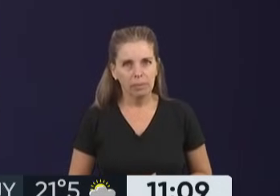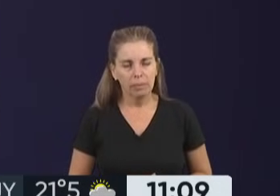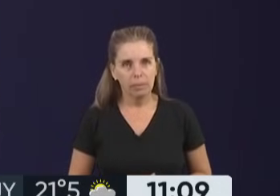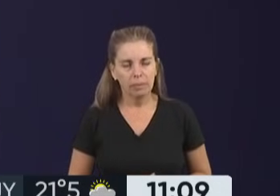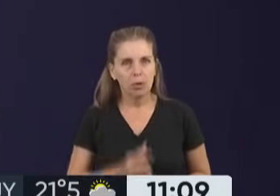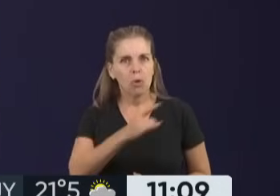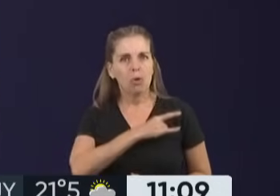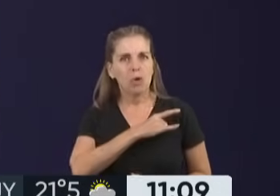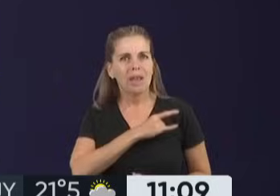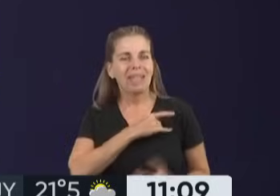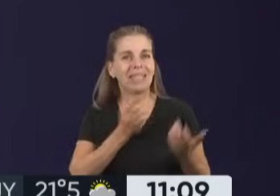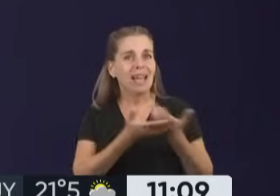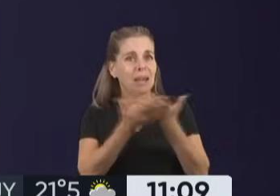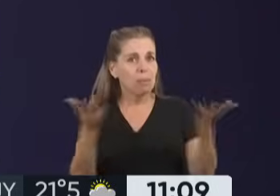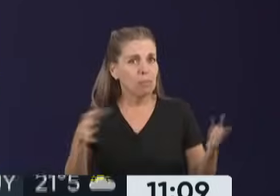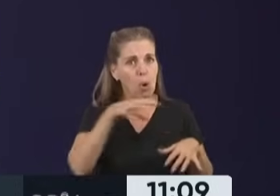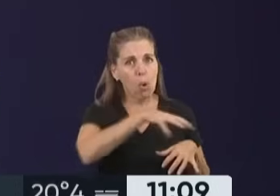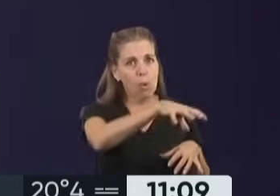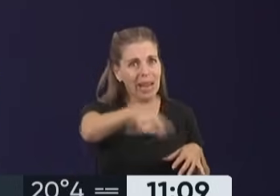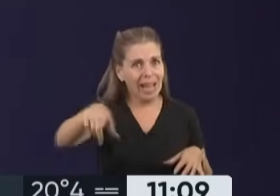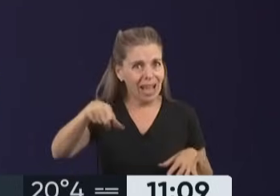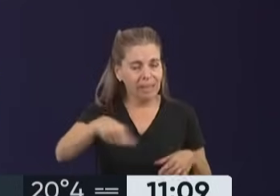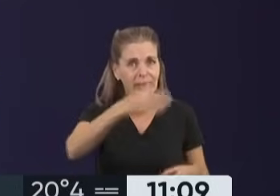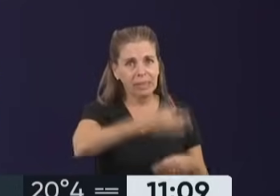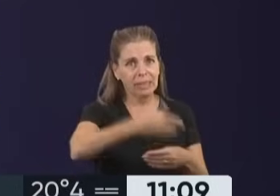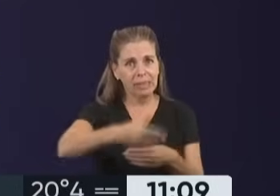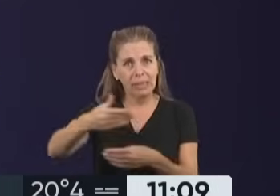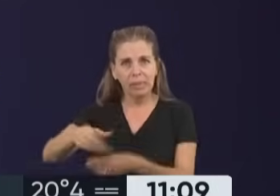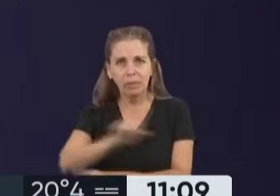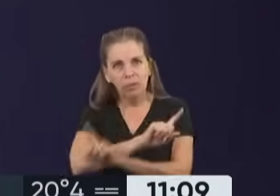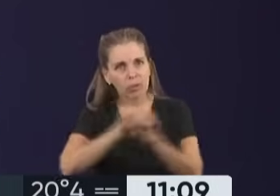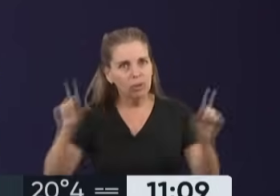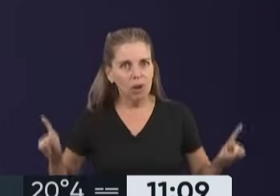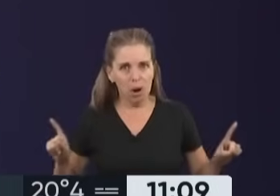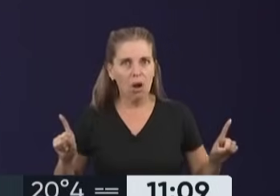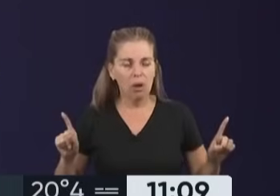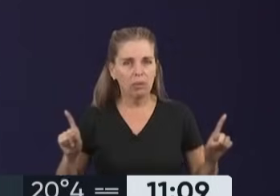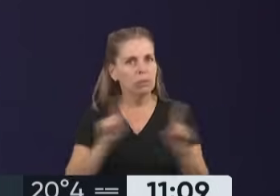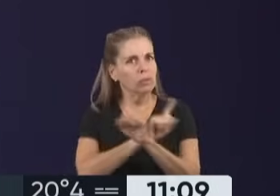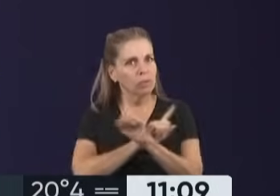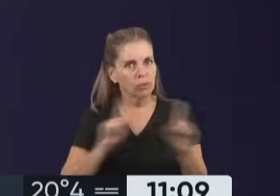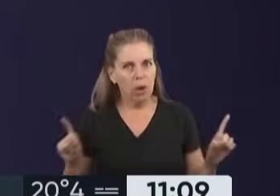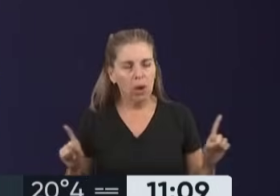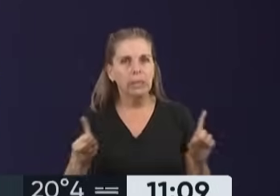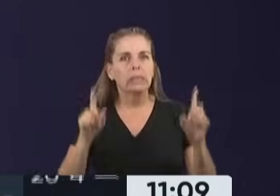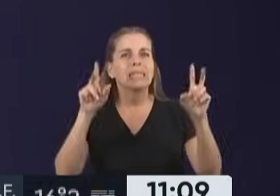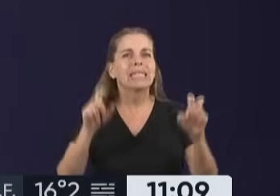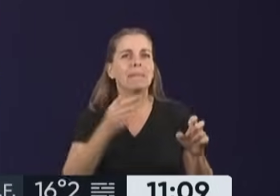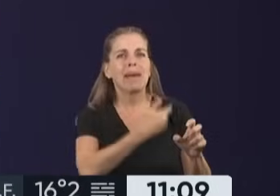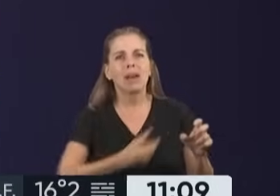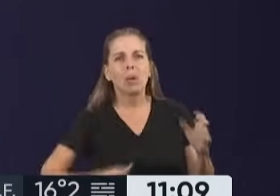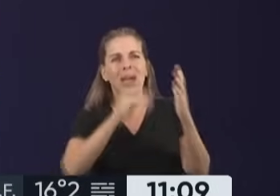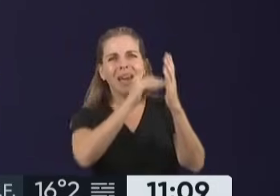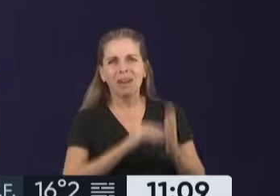las universidades públicas no se van a cerrar. No está en ninguna agenda, ni va a estar jamás en una